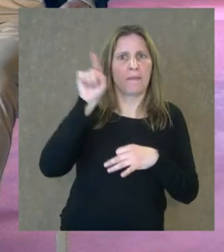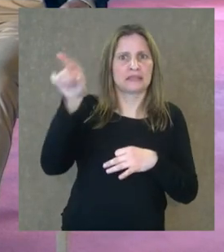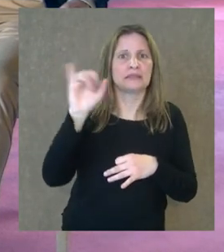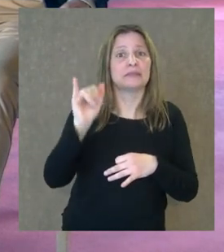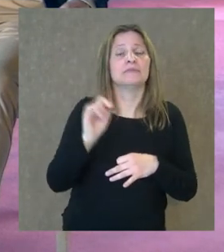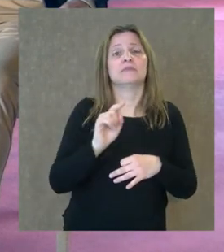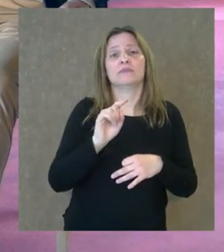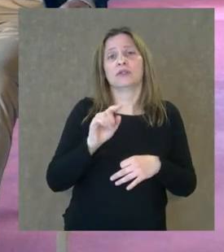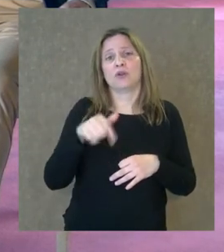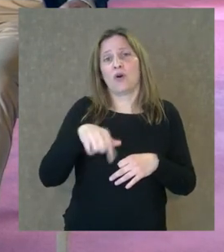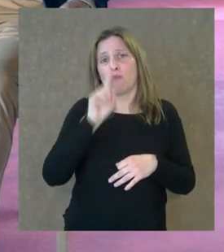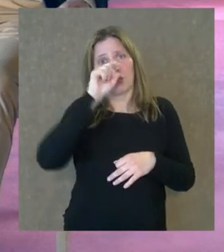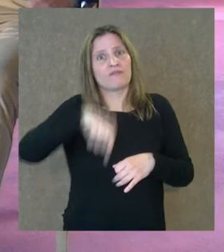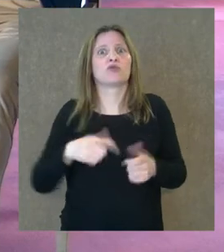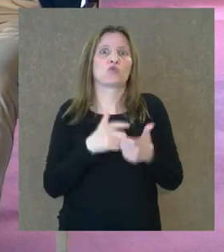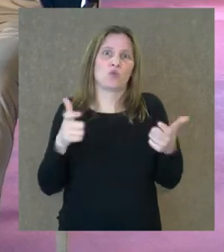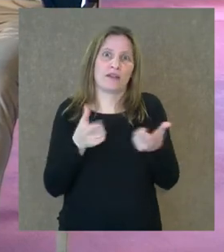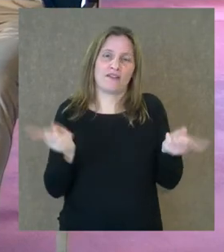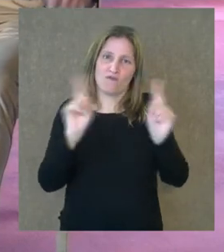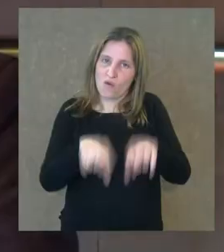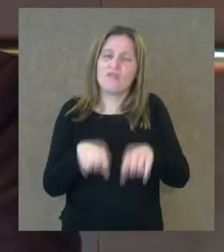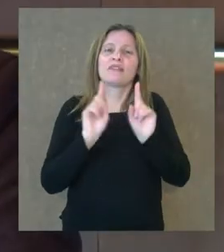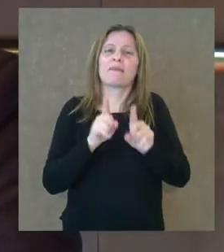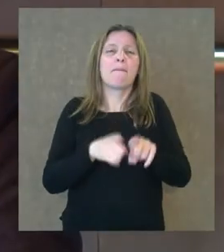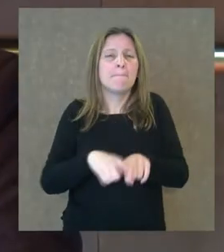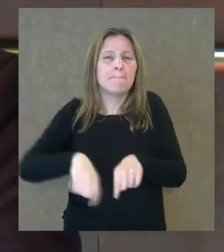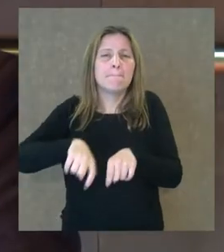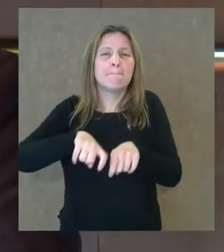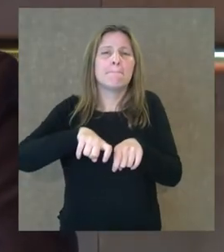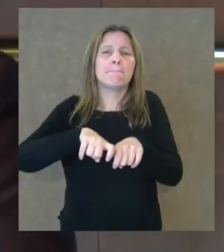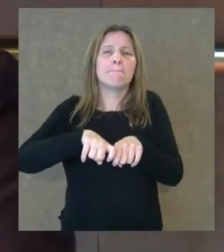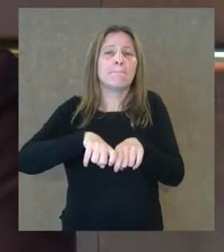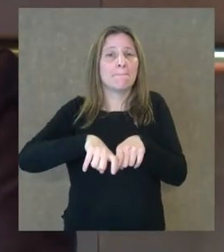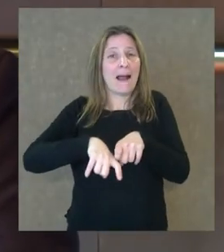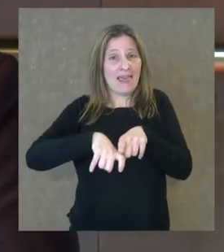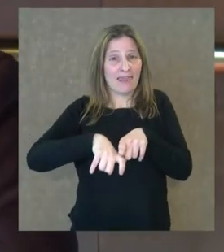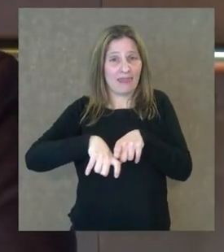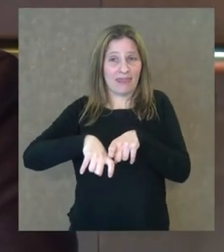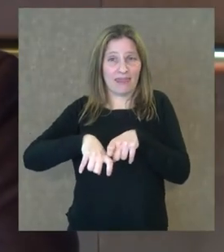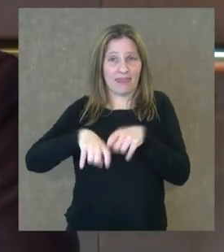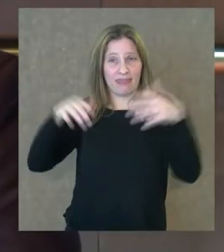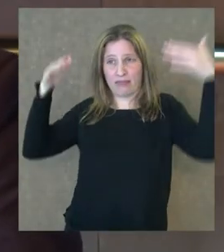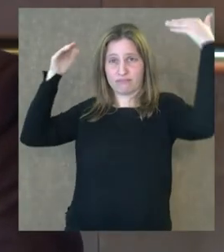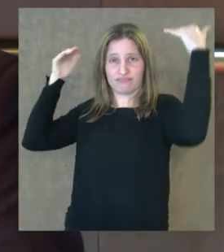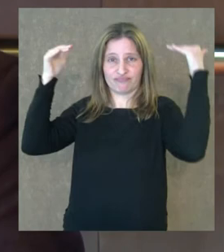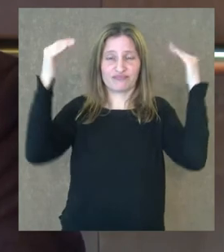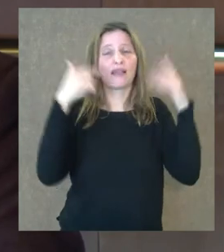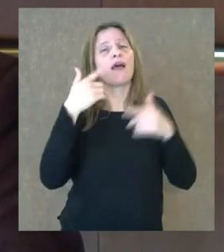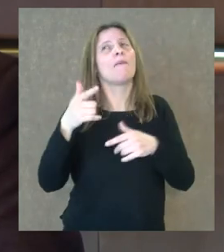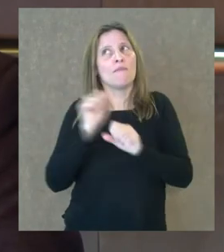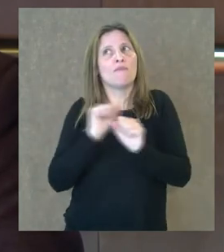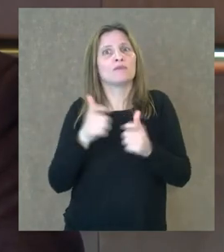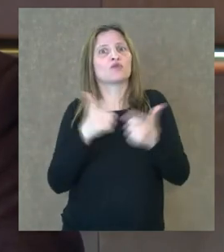en montevideo es por suerte ha reanudado con por ejemplo con el ballet que el sobre ha comenzado que estuve tuve el placer de estar en la la